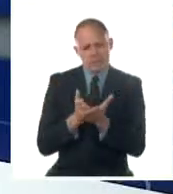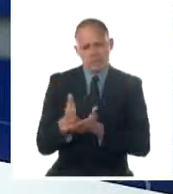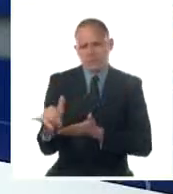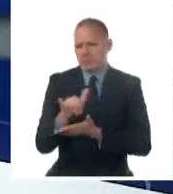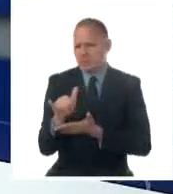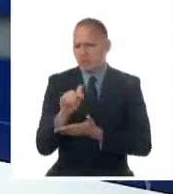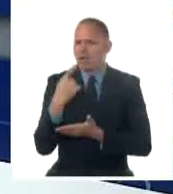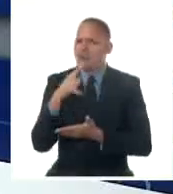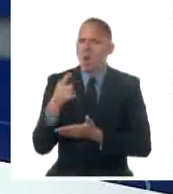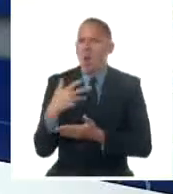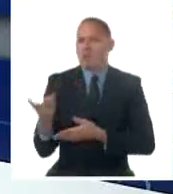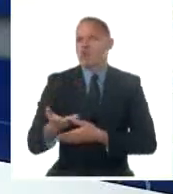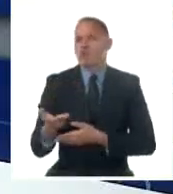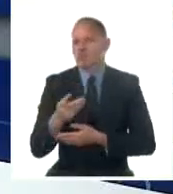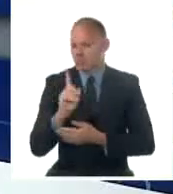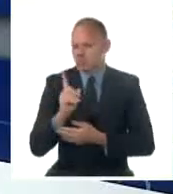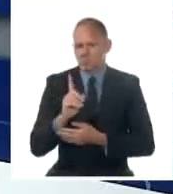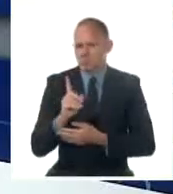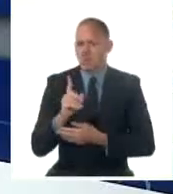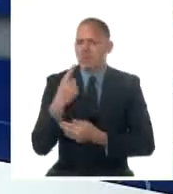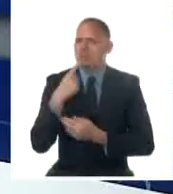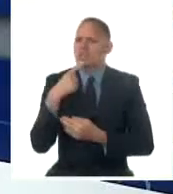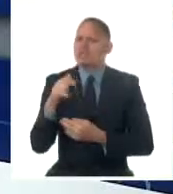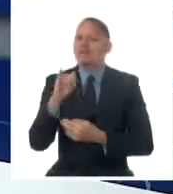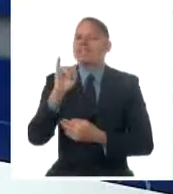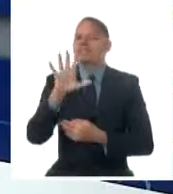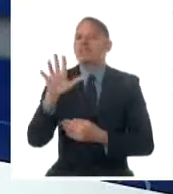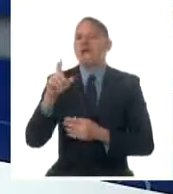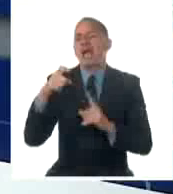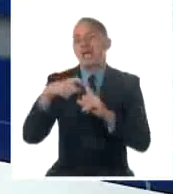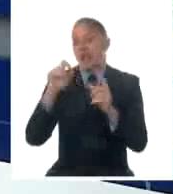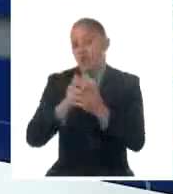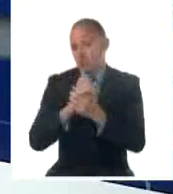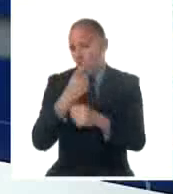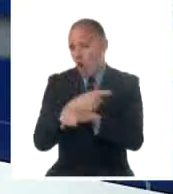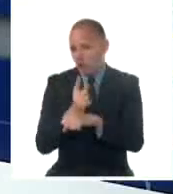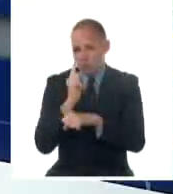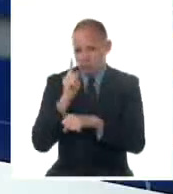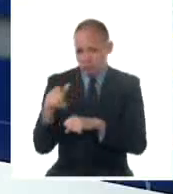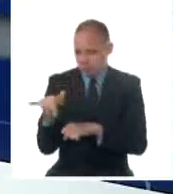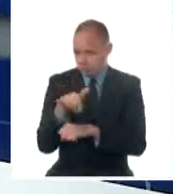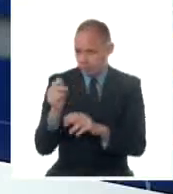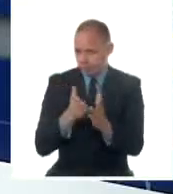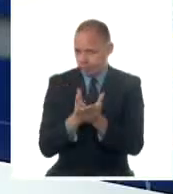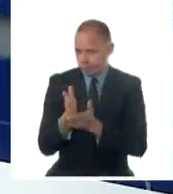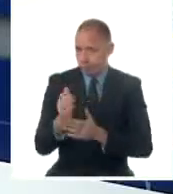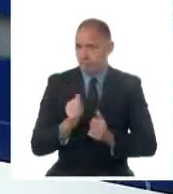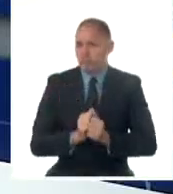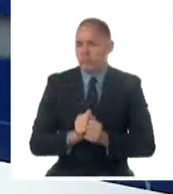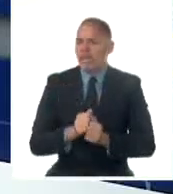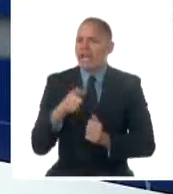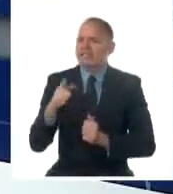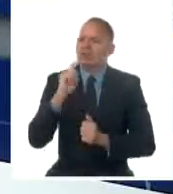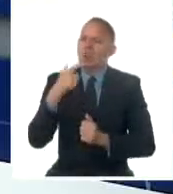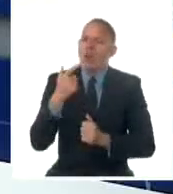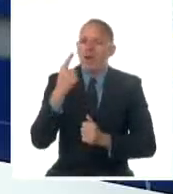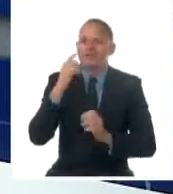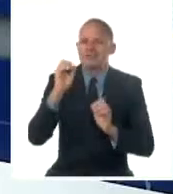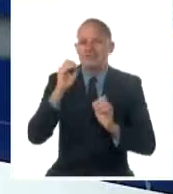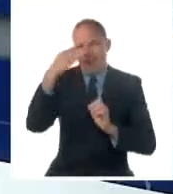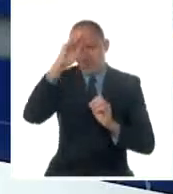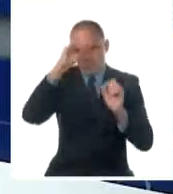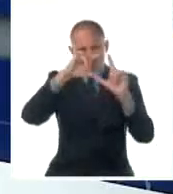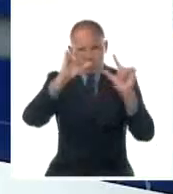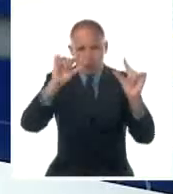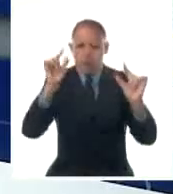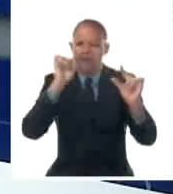65 kilómetros por hora con rachas superiores, una presión central de 1.002 hectopascal y se mueve con rumbo próximo al